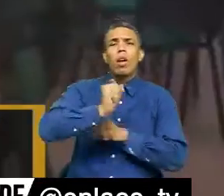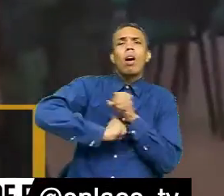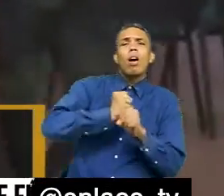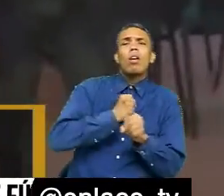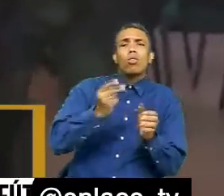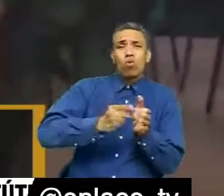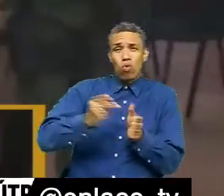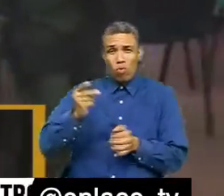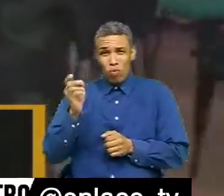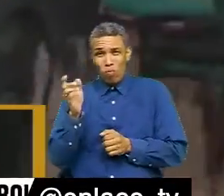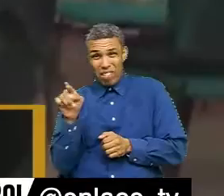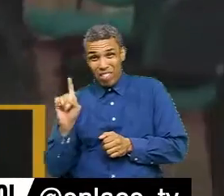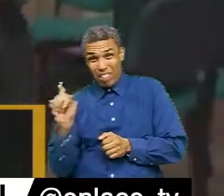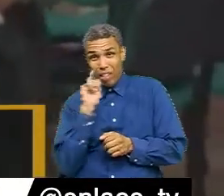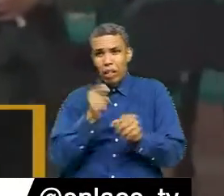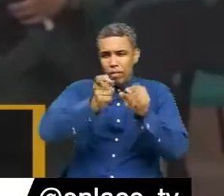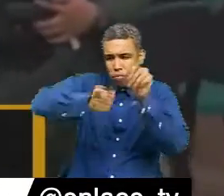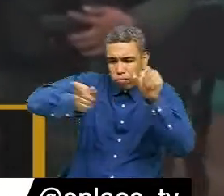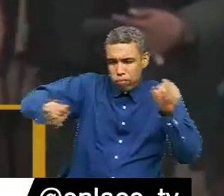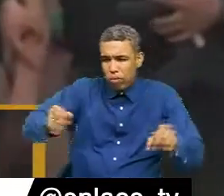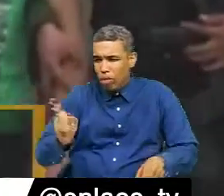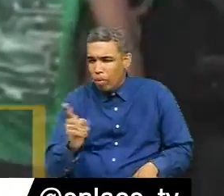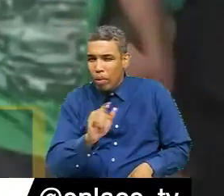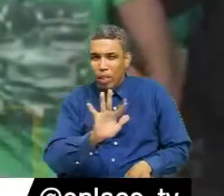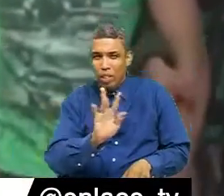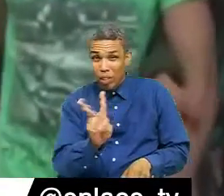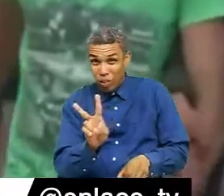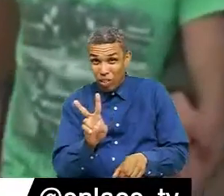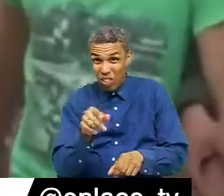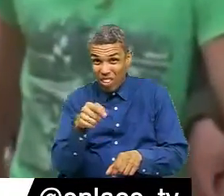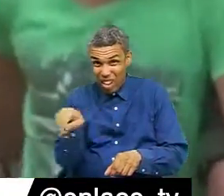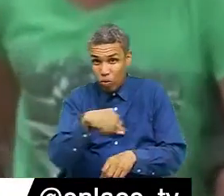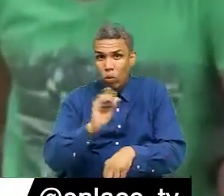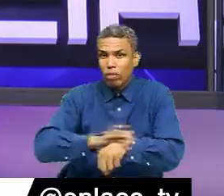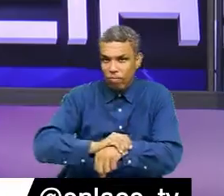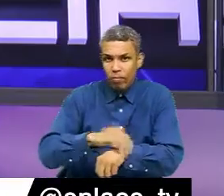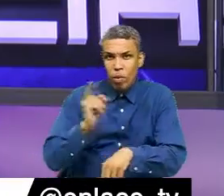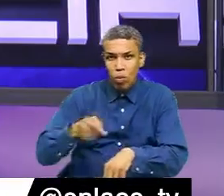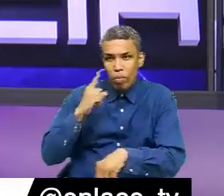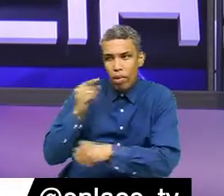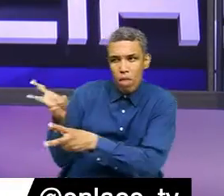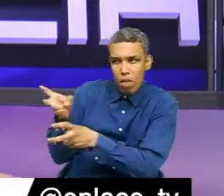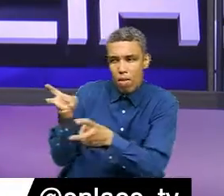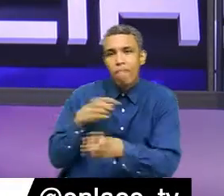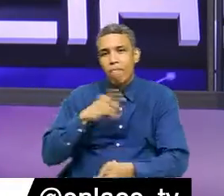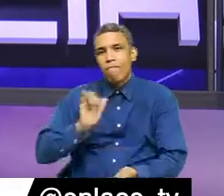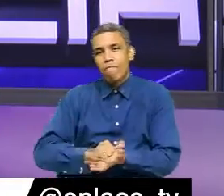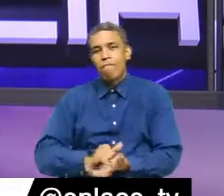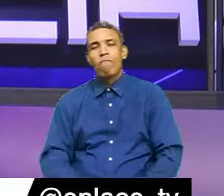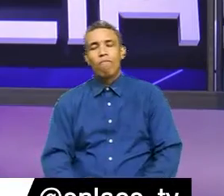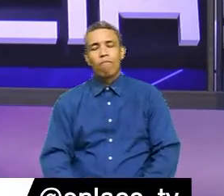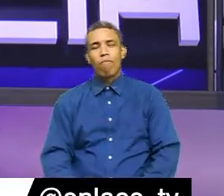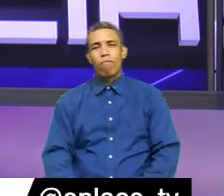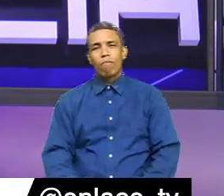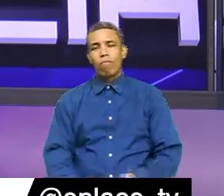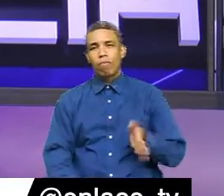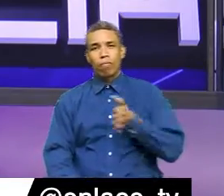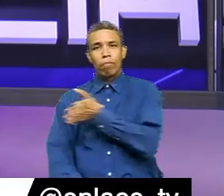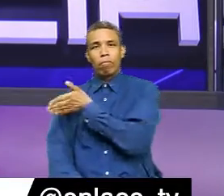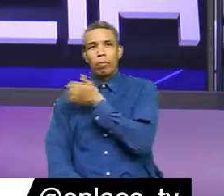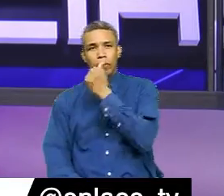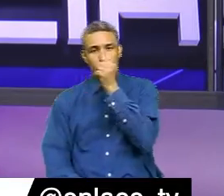año, 52 personas han sido capturadas por el delito de extorsión. Y un balance positivo presentó este viernes el